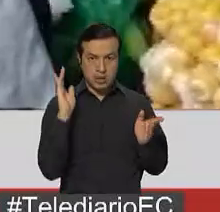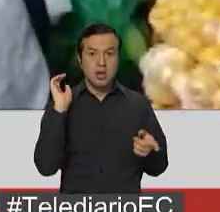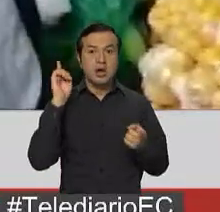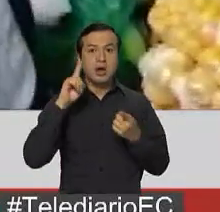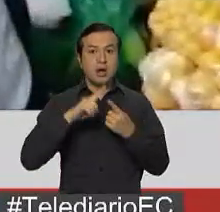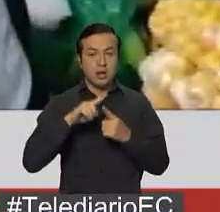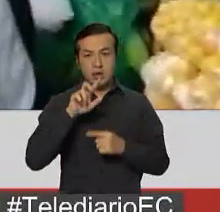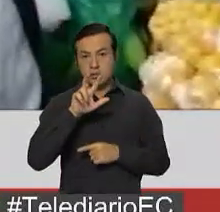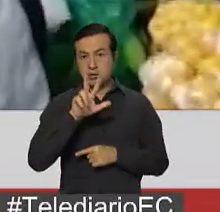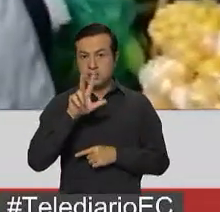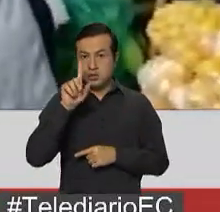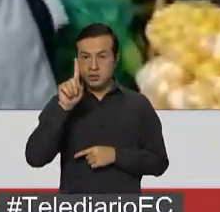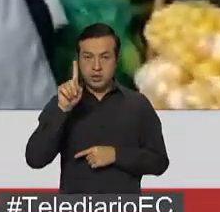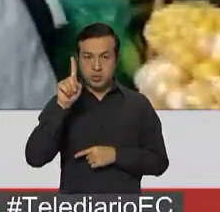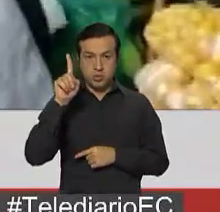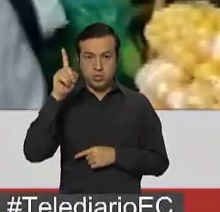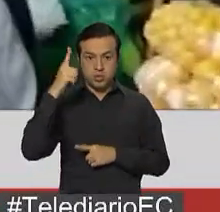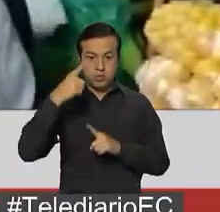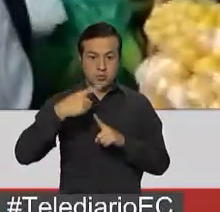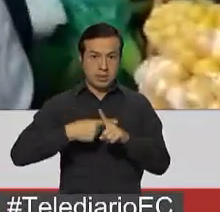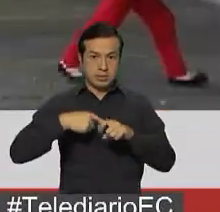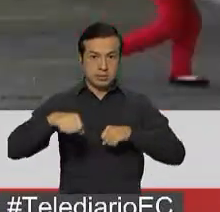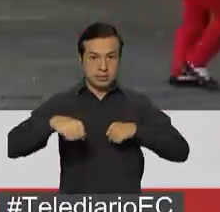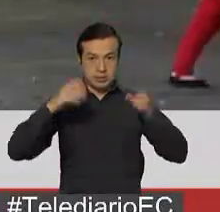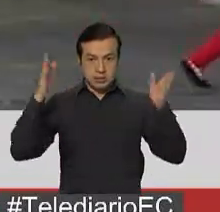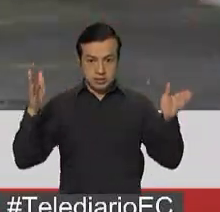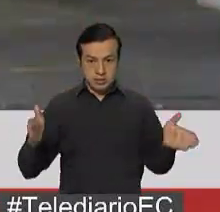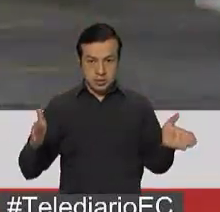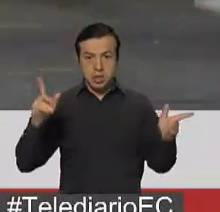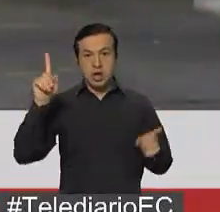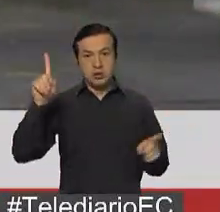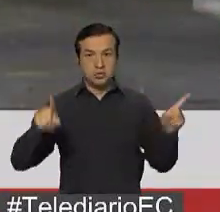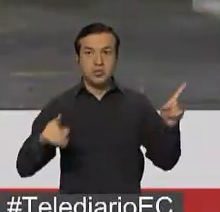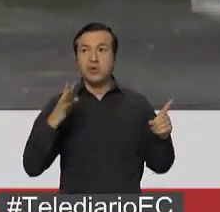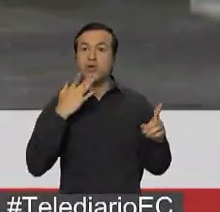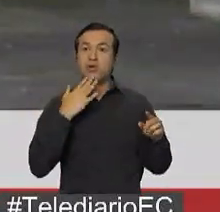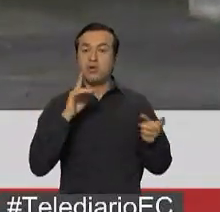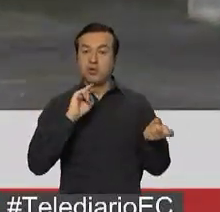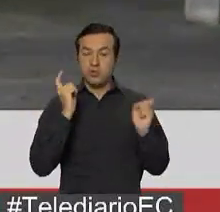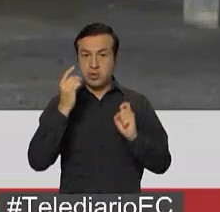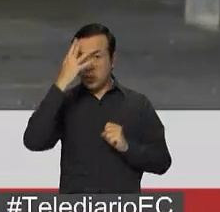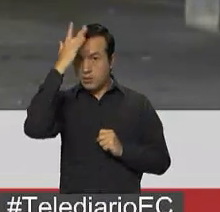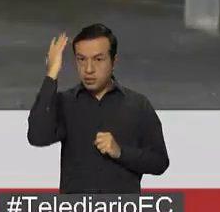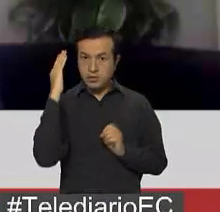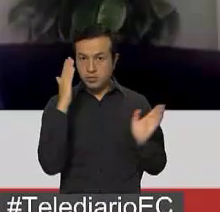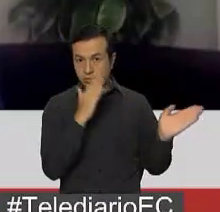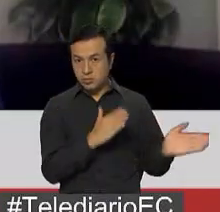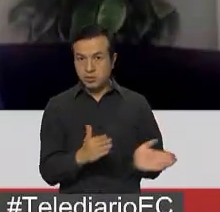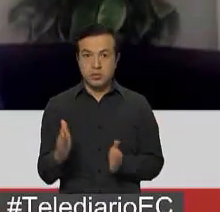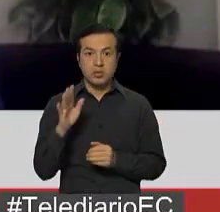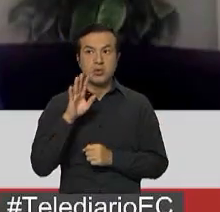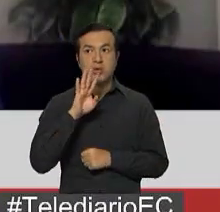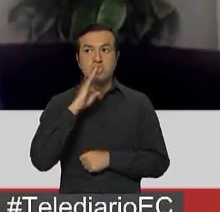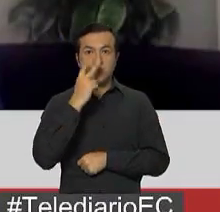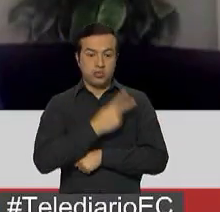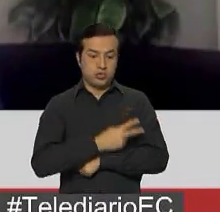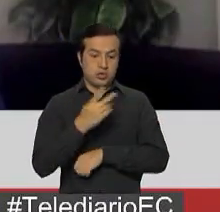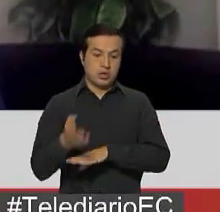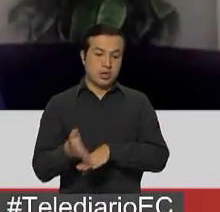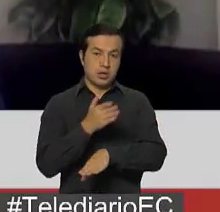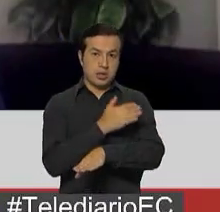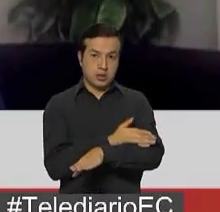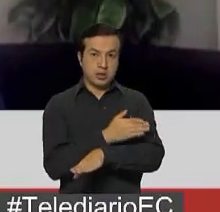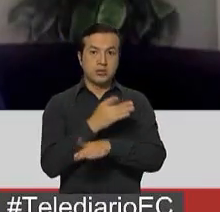procedimiento para las alcaldías que al acercarse a estos plazos quieran cambiar a color amarillo es el siguiente 48 horas antes